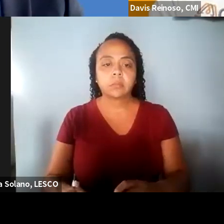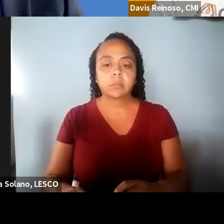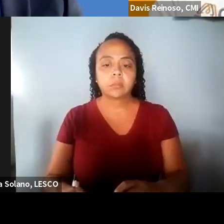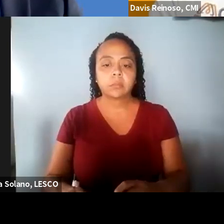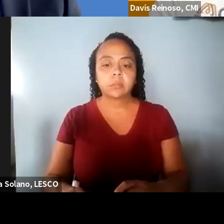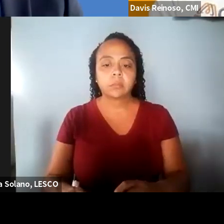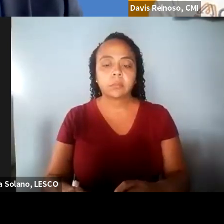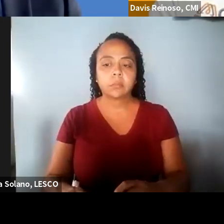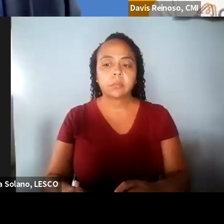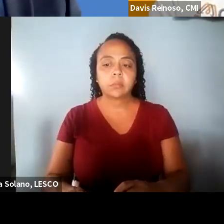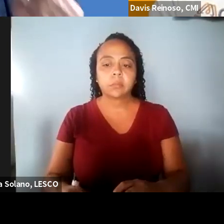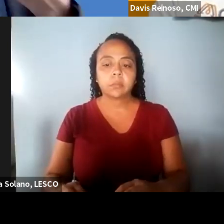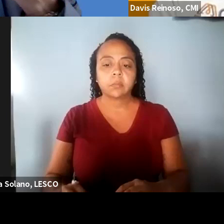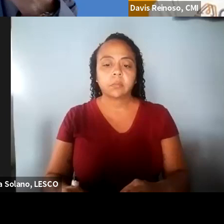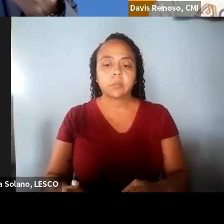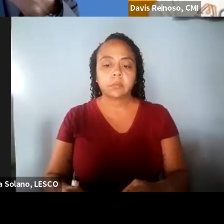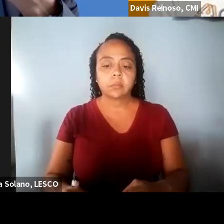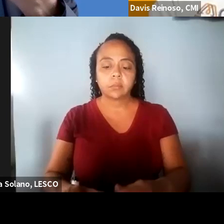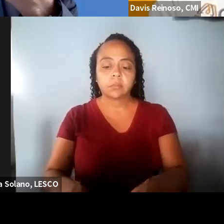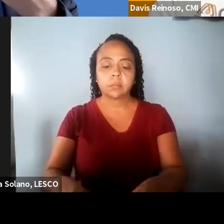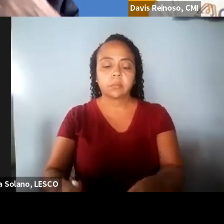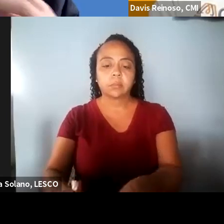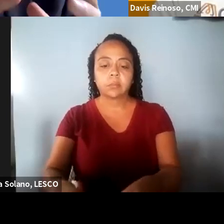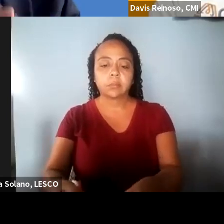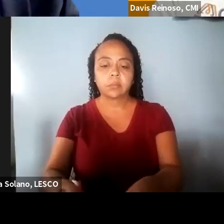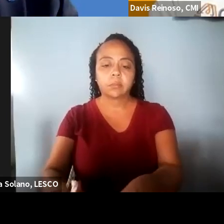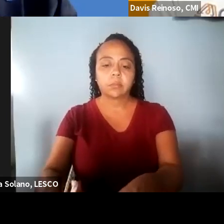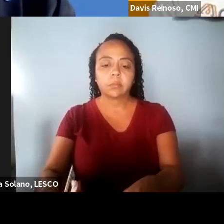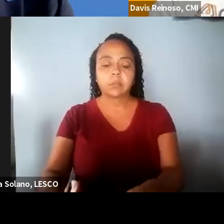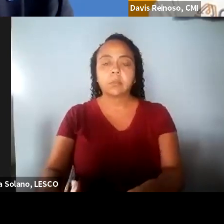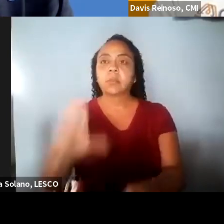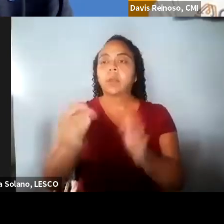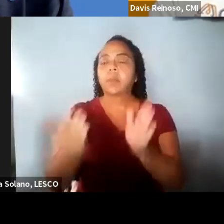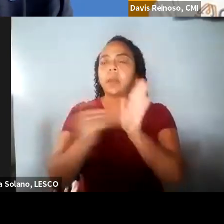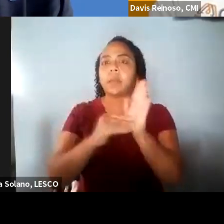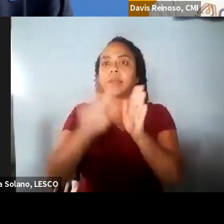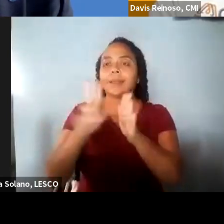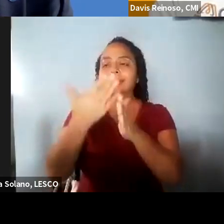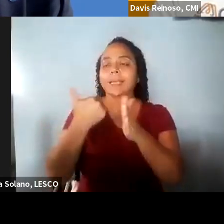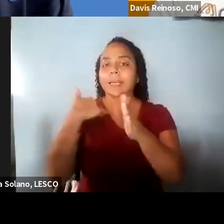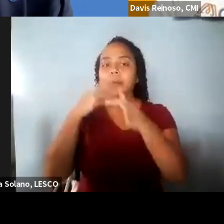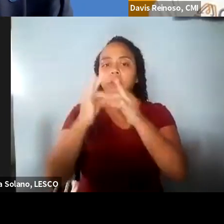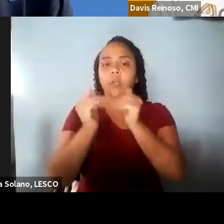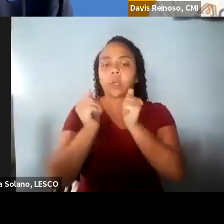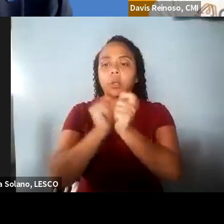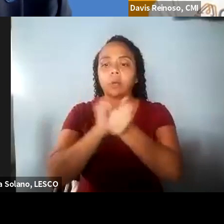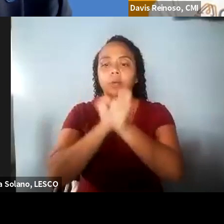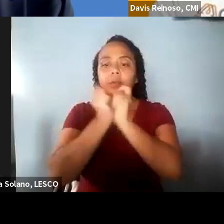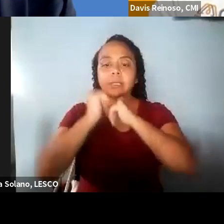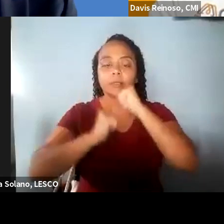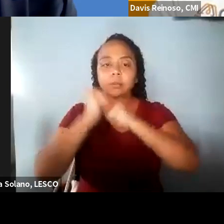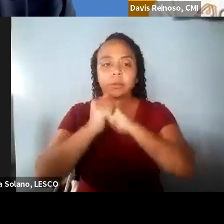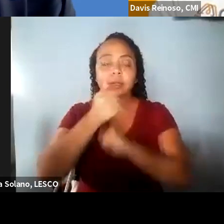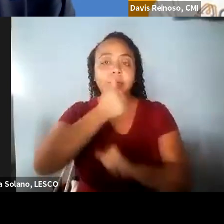trabajado mucho en este aspecto no voy a redundar sobre tener la tercera pata que tiene que ver con la producción de infraestructura la siguiente